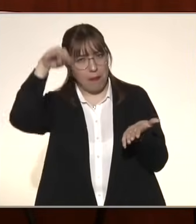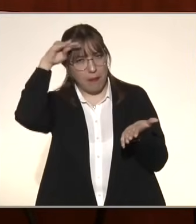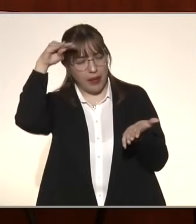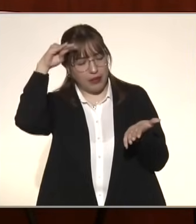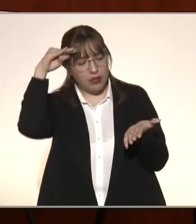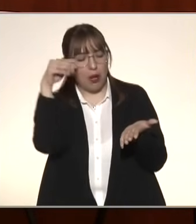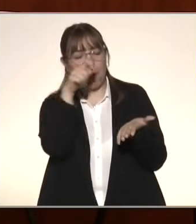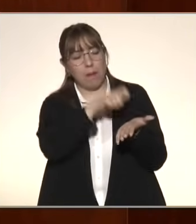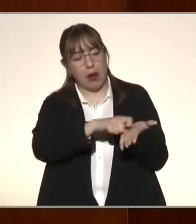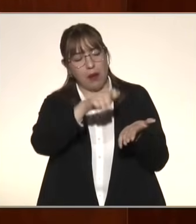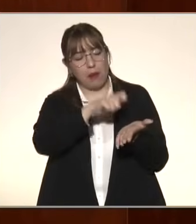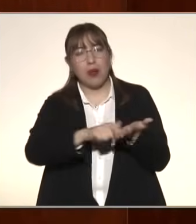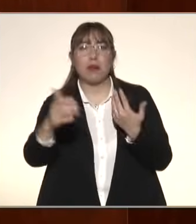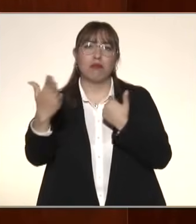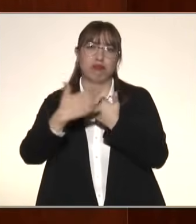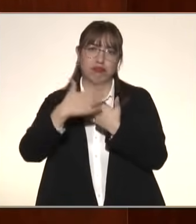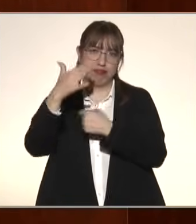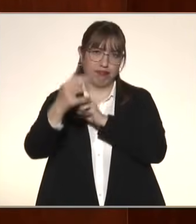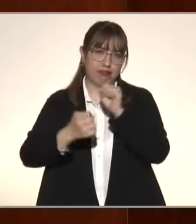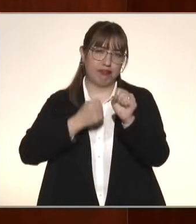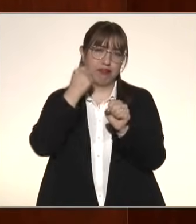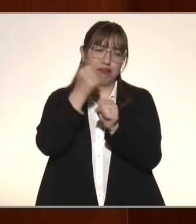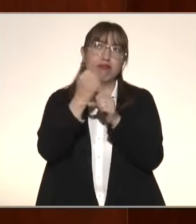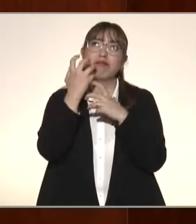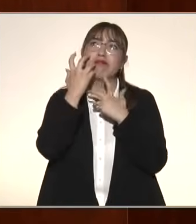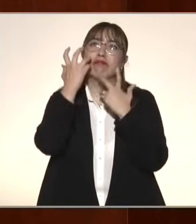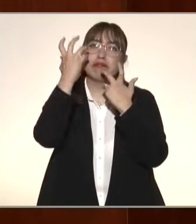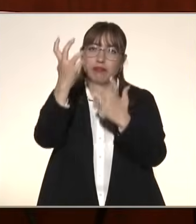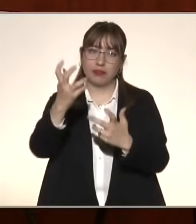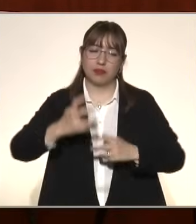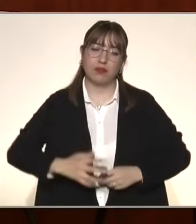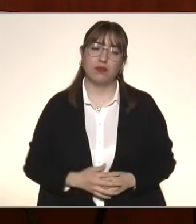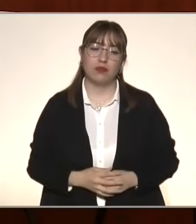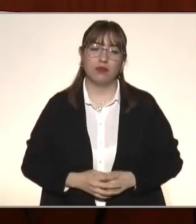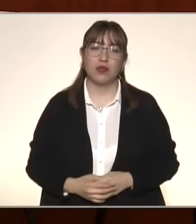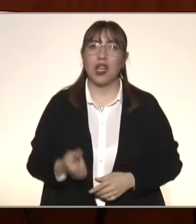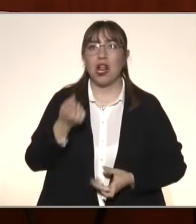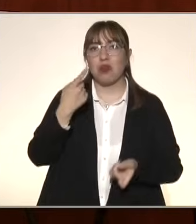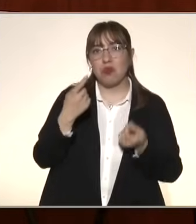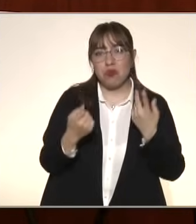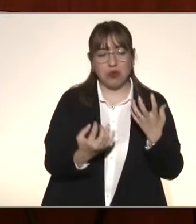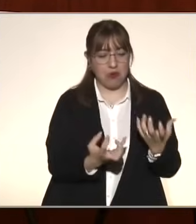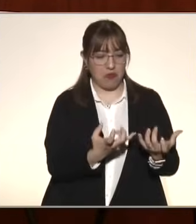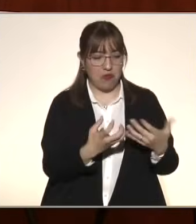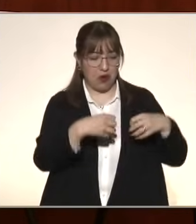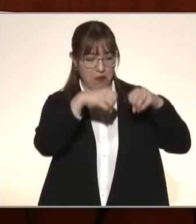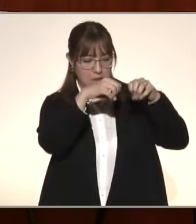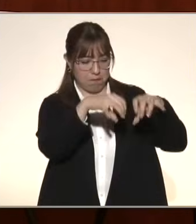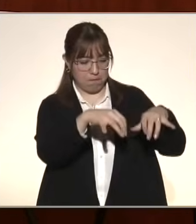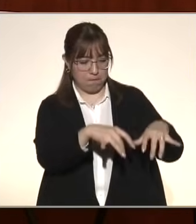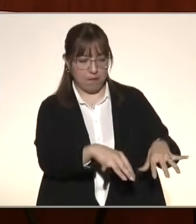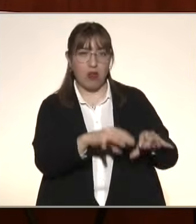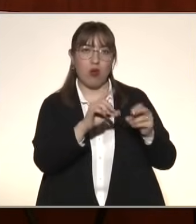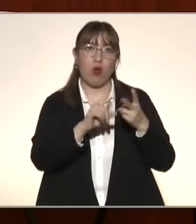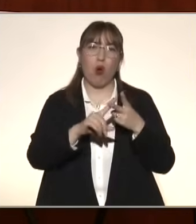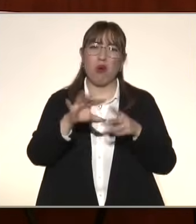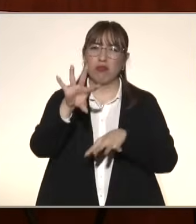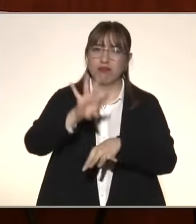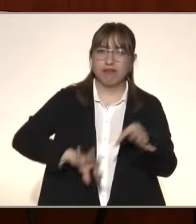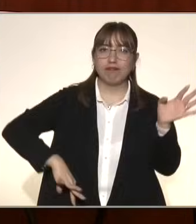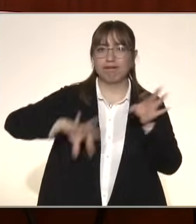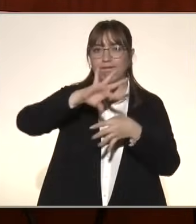siguiente año, y entonces ya con eso a veces unos lo queman, otros lo rompen, otros lo guardan, bueno, ya